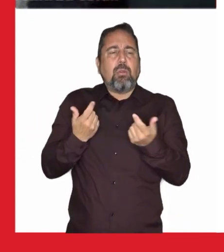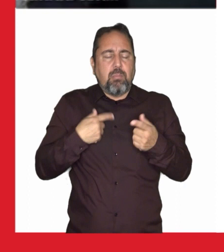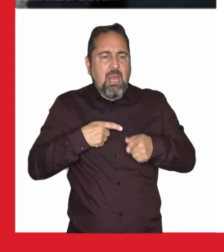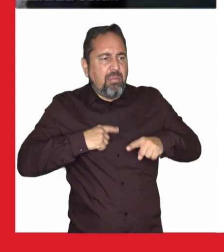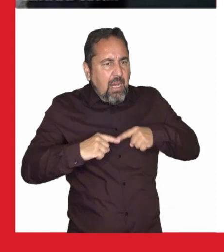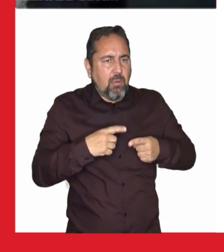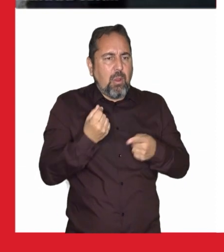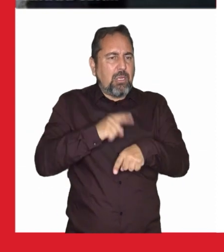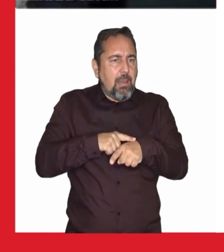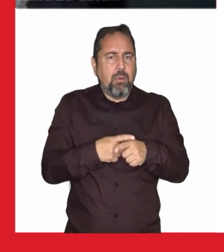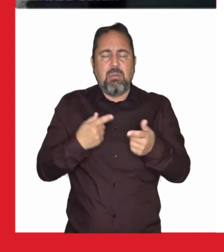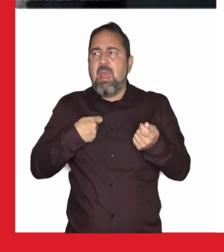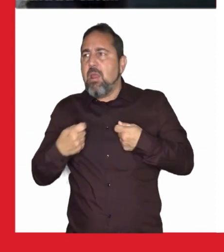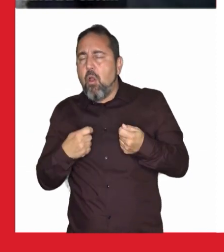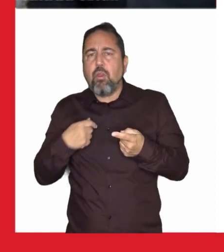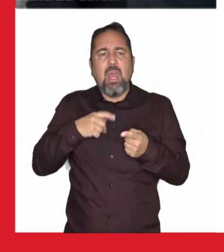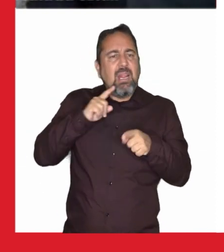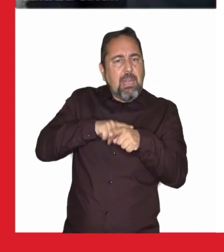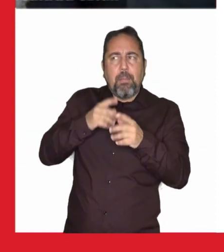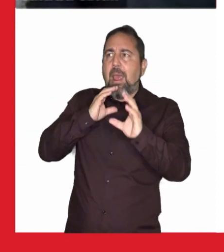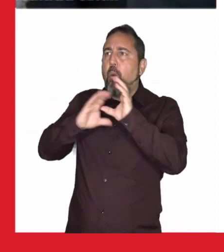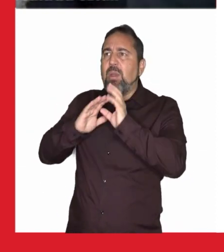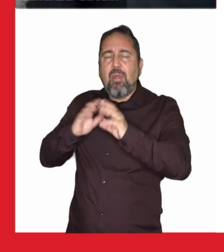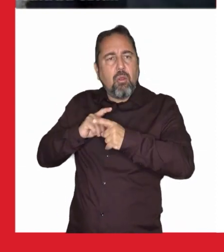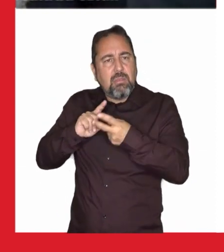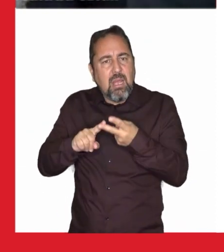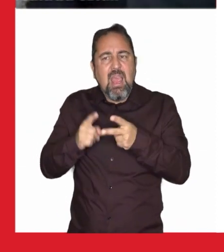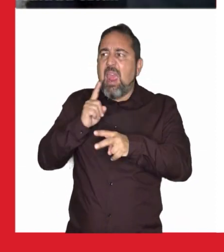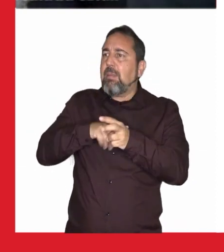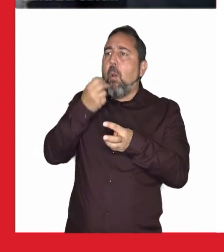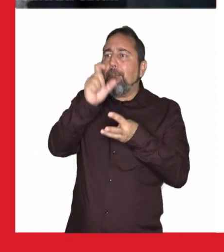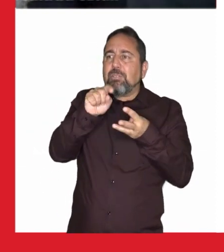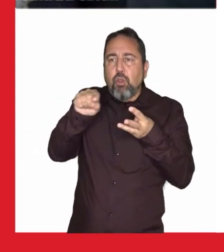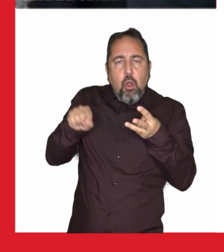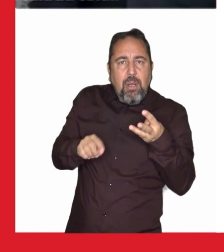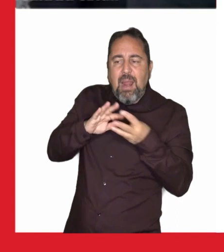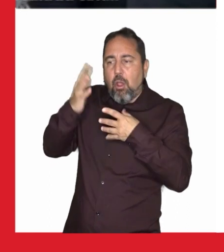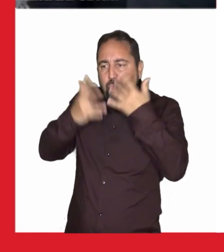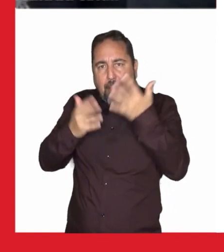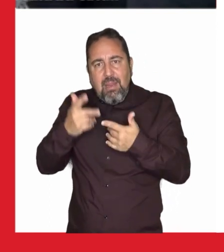me cuesta el tiempo que dedico a dirigir el negocio, a tomar decisiones sobre el negocio, el tiempo que dedico a